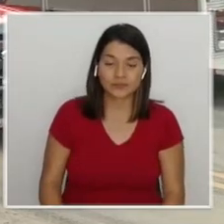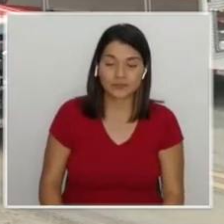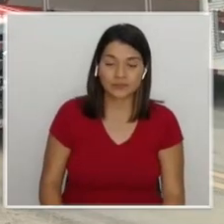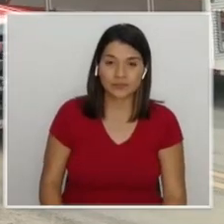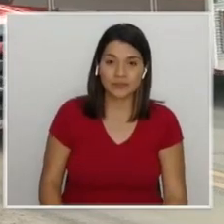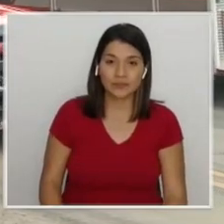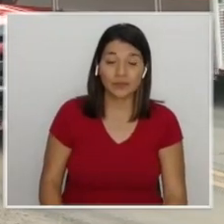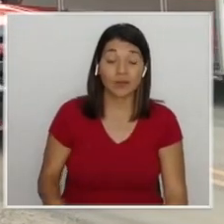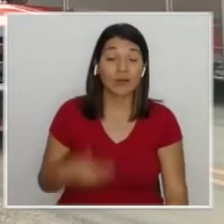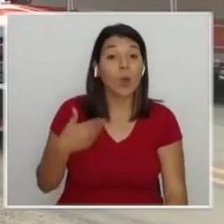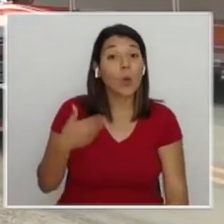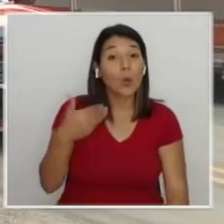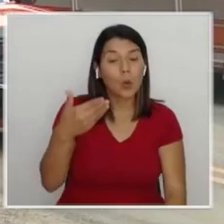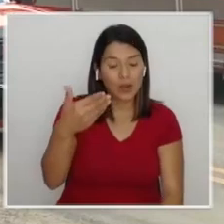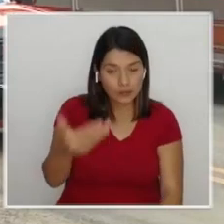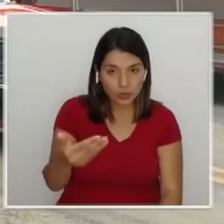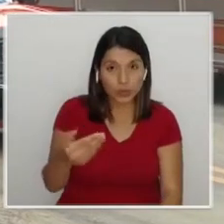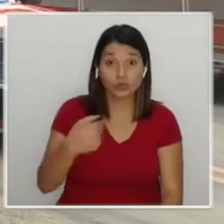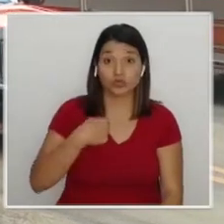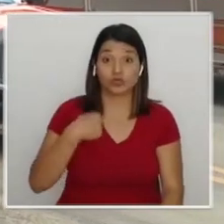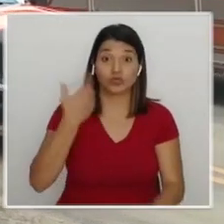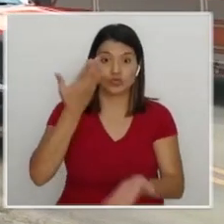Cuando llego,